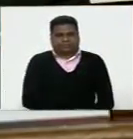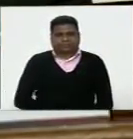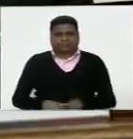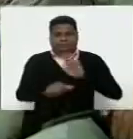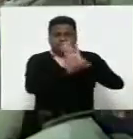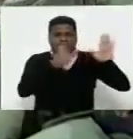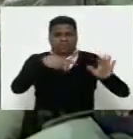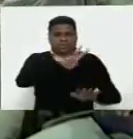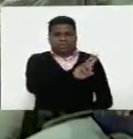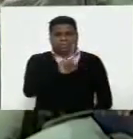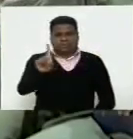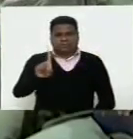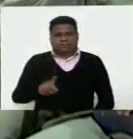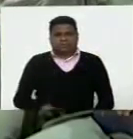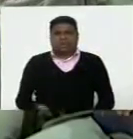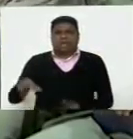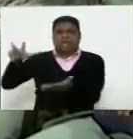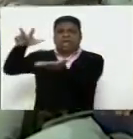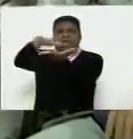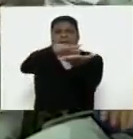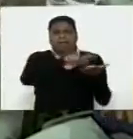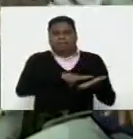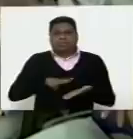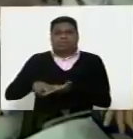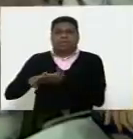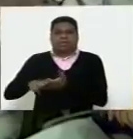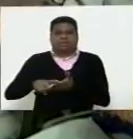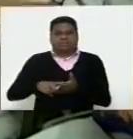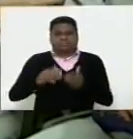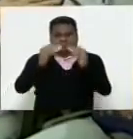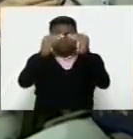21, aprobado. Siguiente artículo.